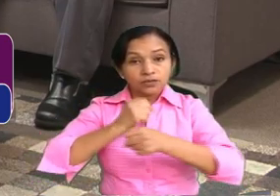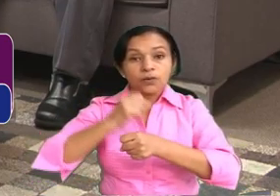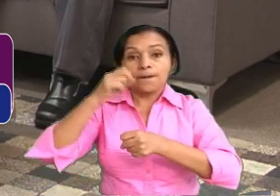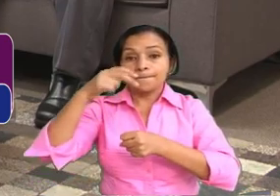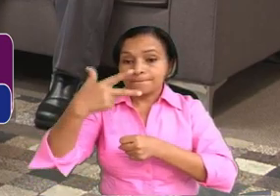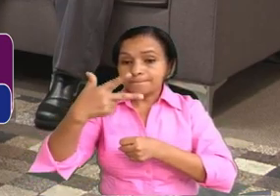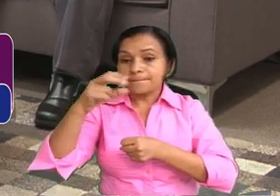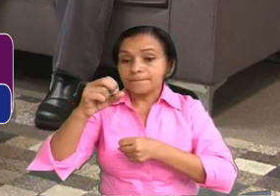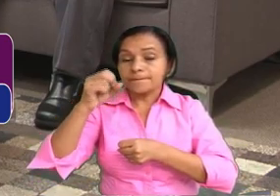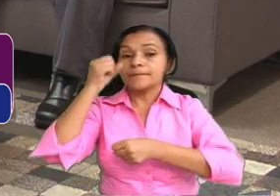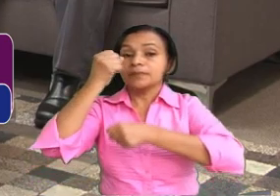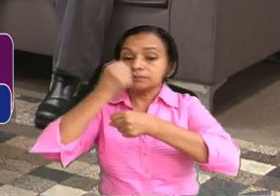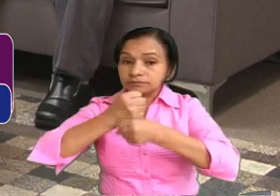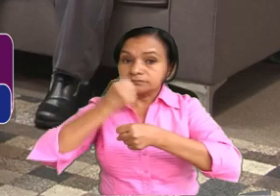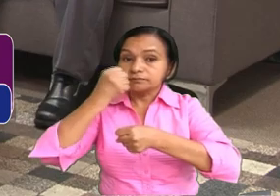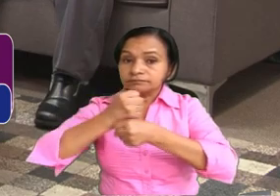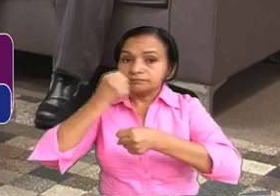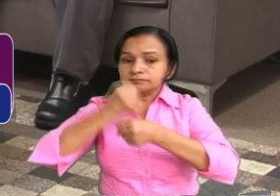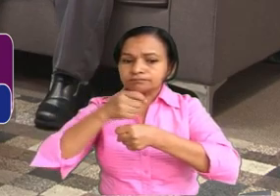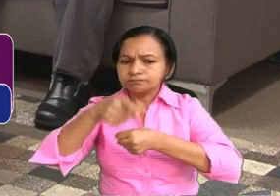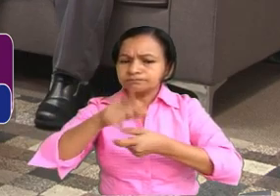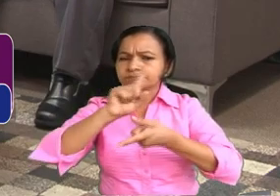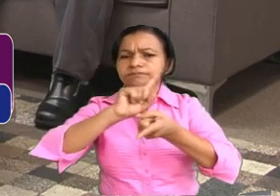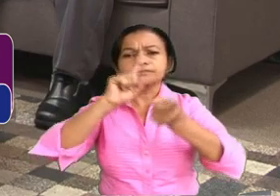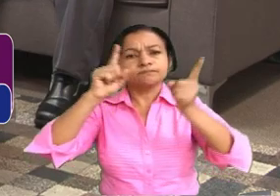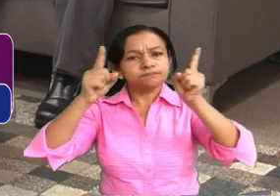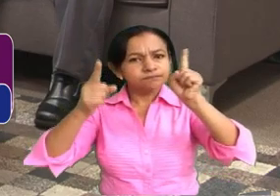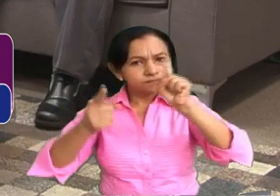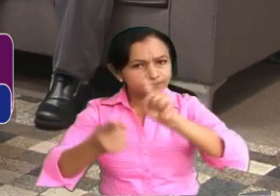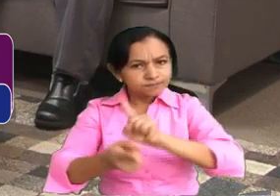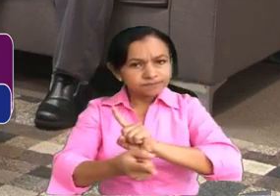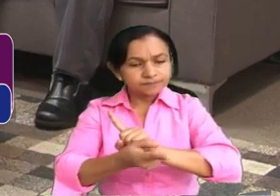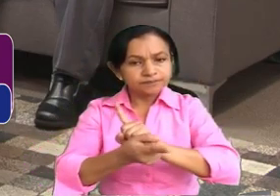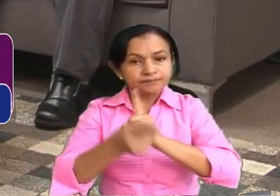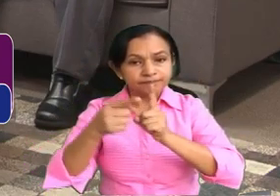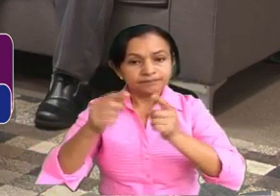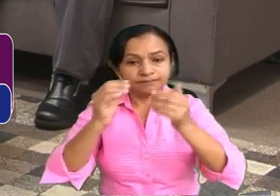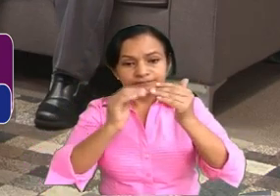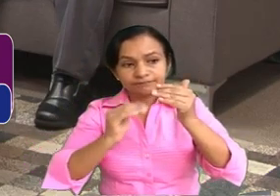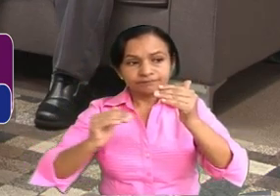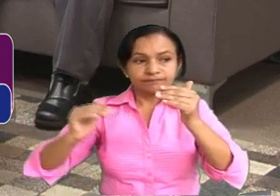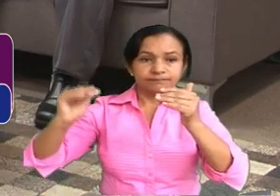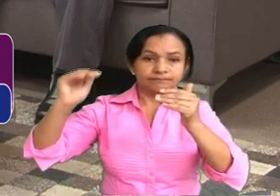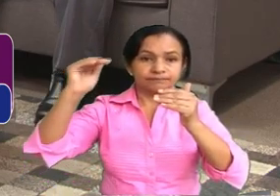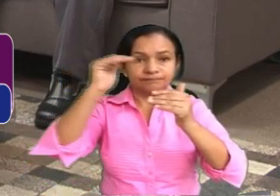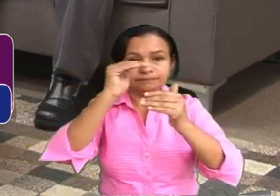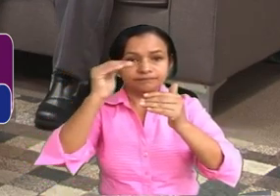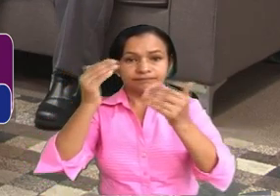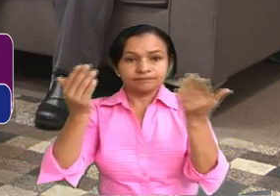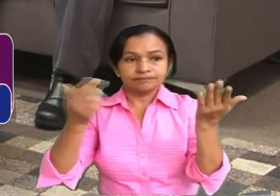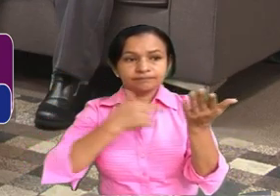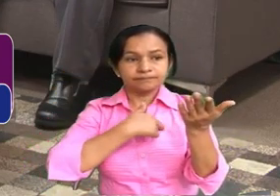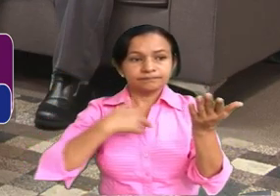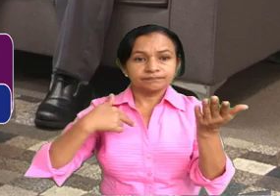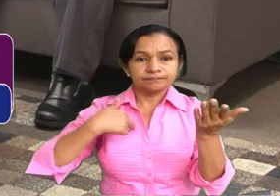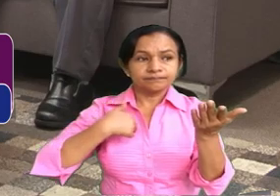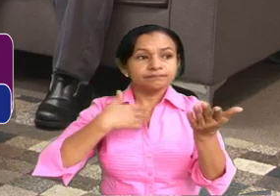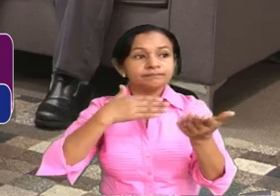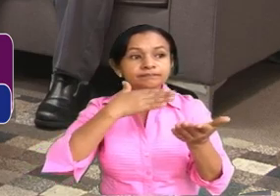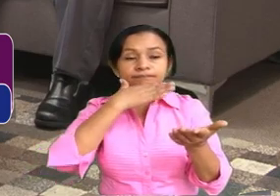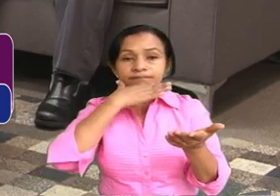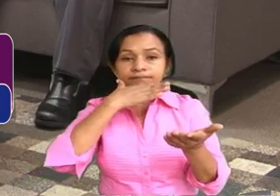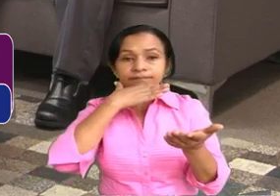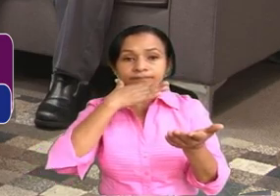viene trabajando en superar eso, en superarlo, y con dificultad en los